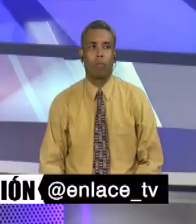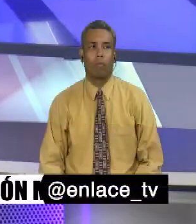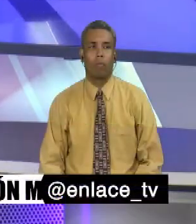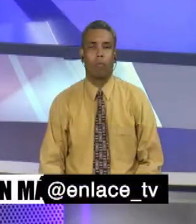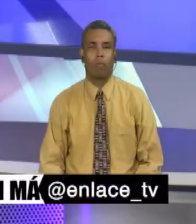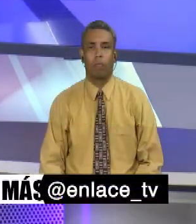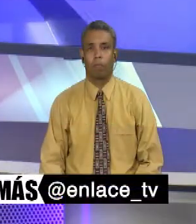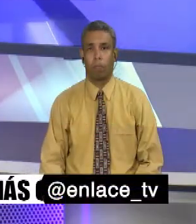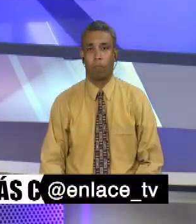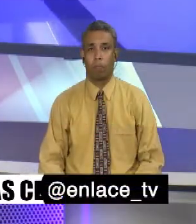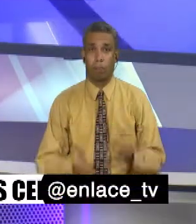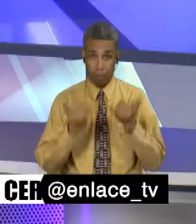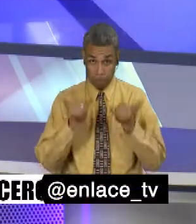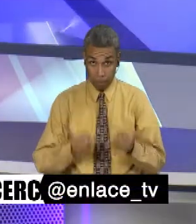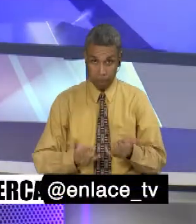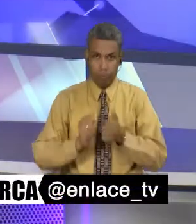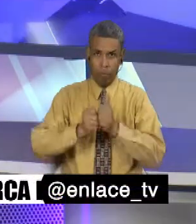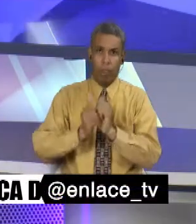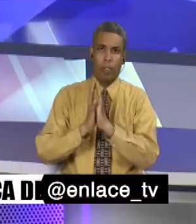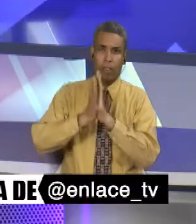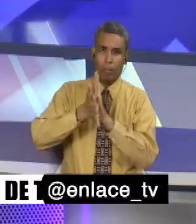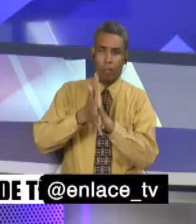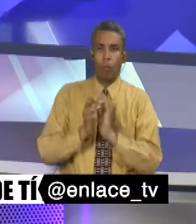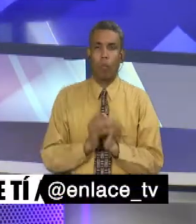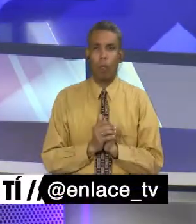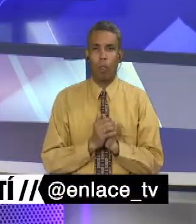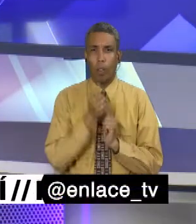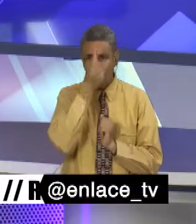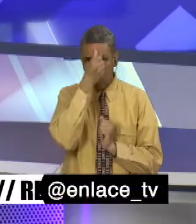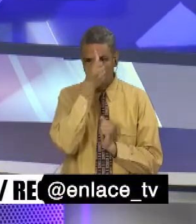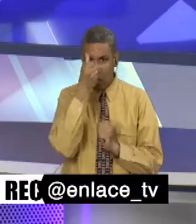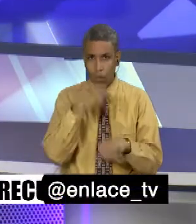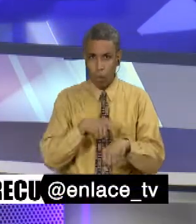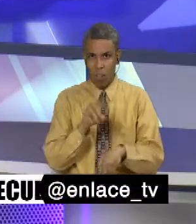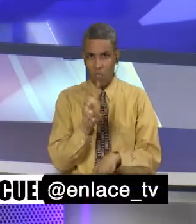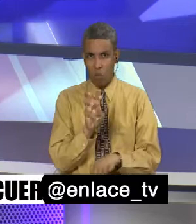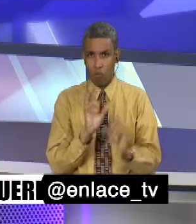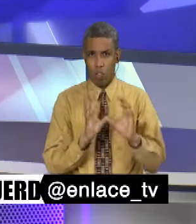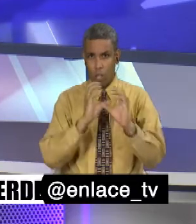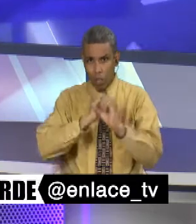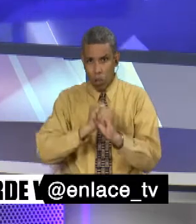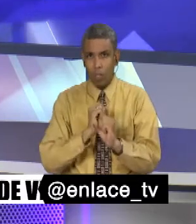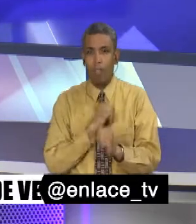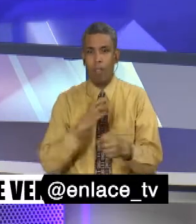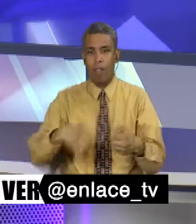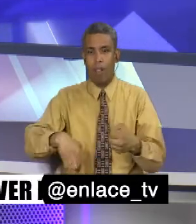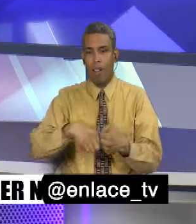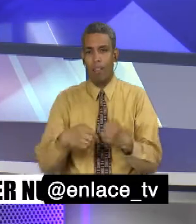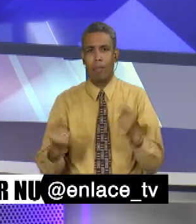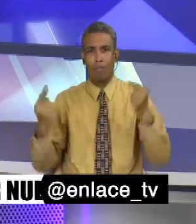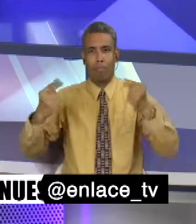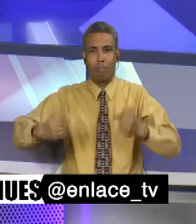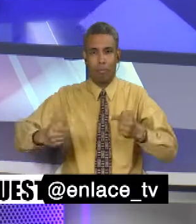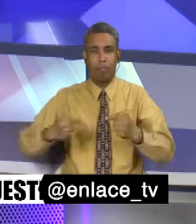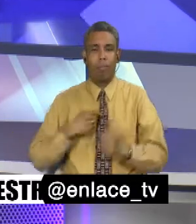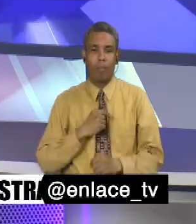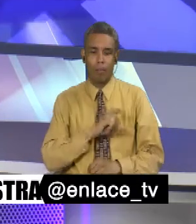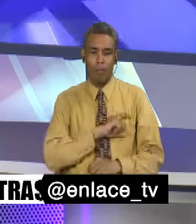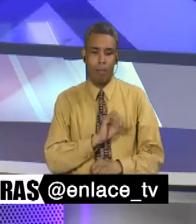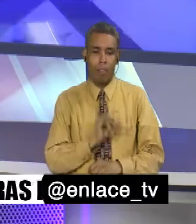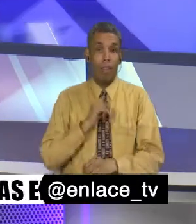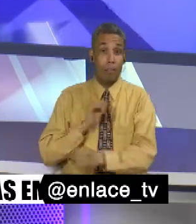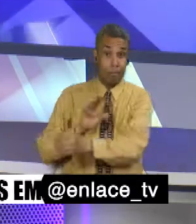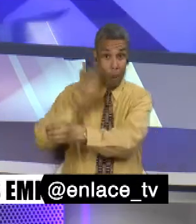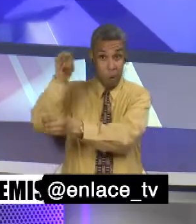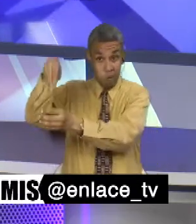Bienvenidos a la información deportiva. Este domingo a partir de las 8 de la noche, Alianza Petrolera enfrentará en condición de visitante al Deportivo Cali. La